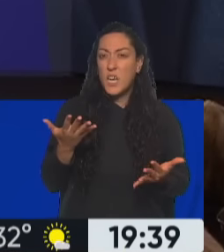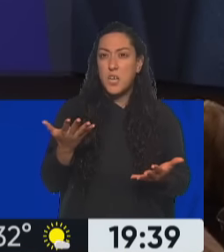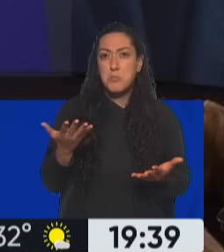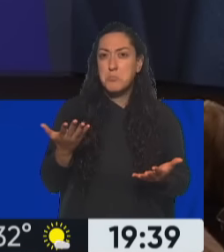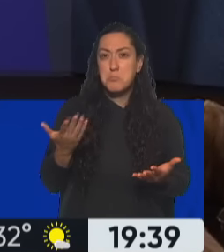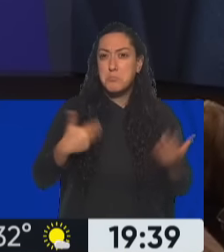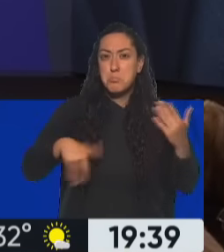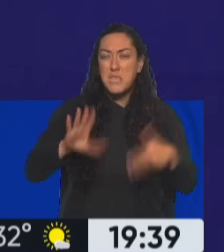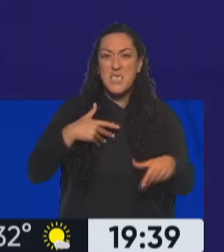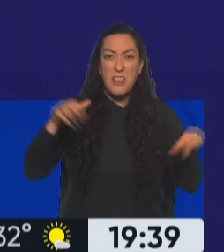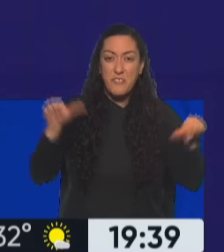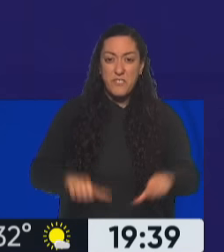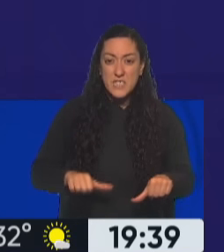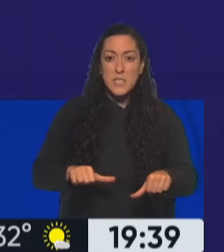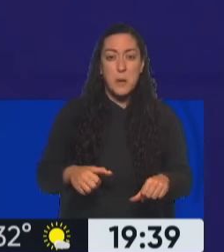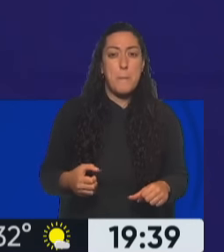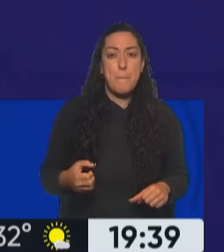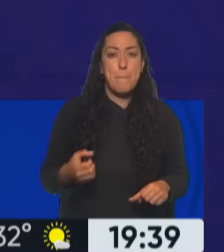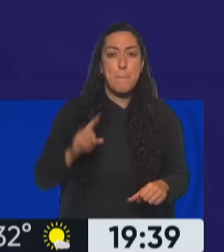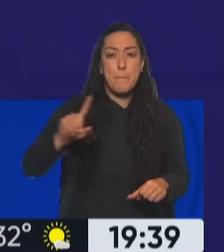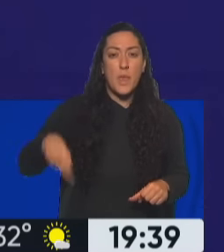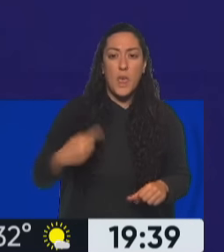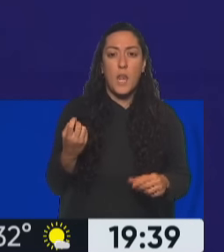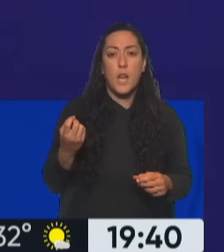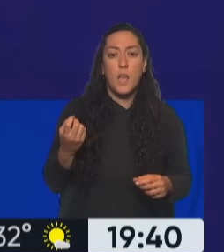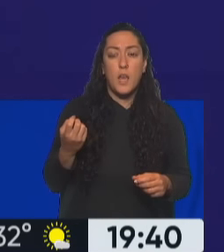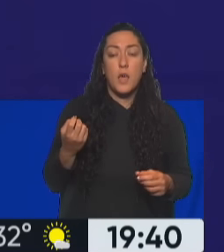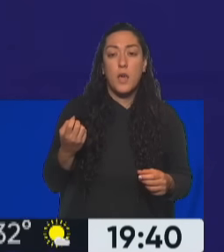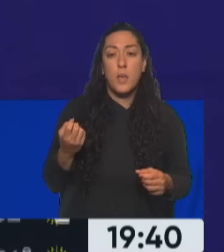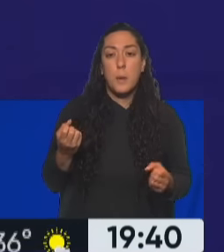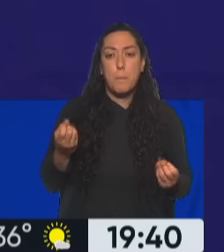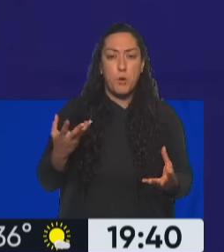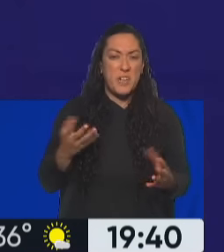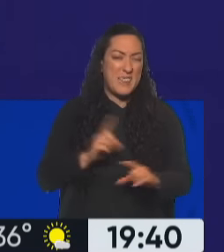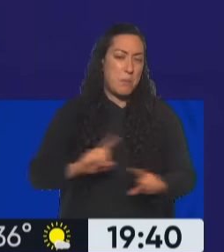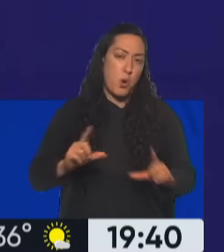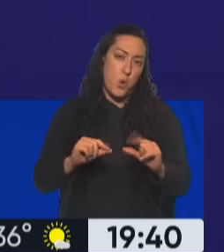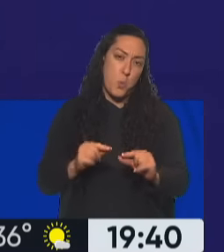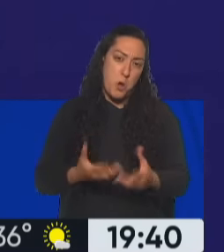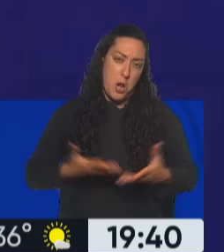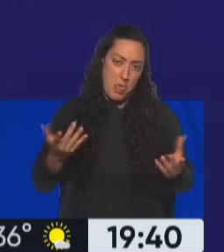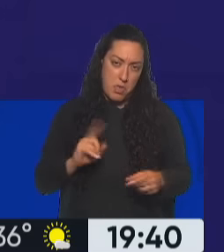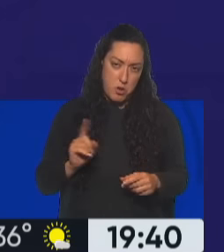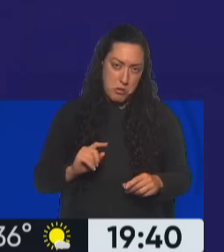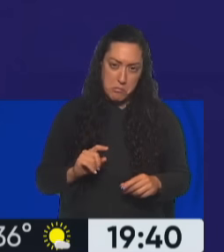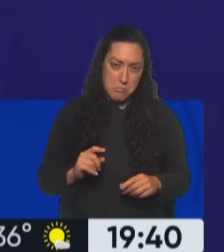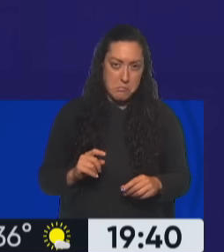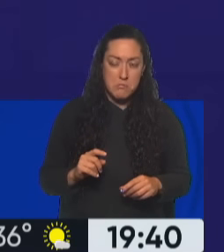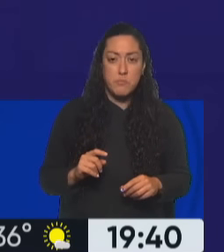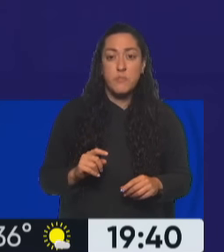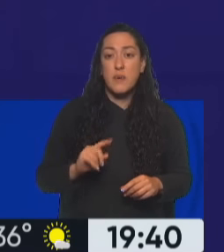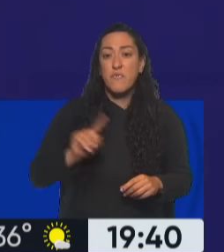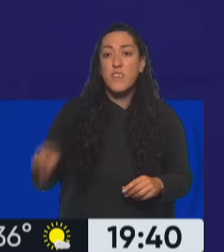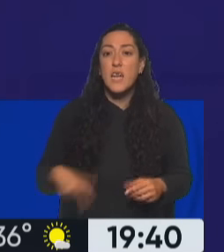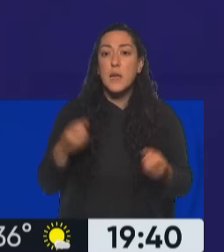principal motor del déficit de la cuenta corriente, que tampoco es un número importante, está generada